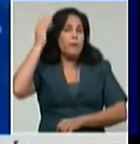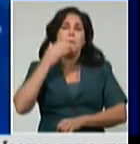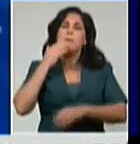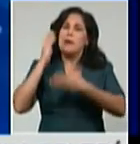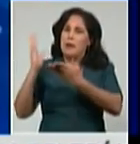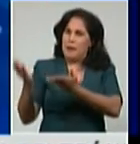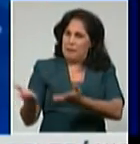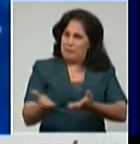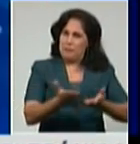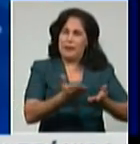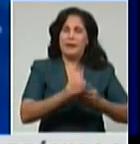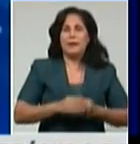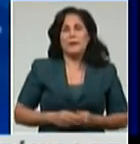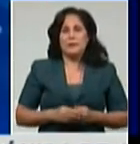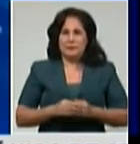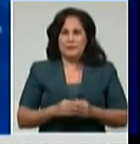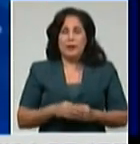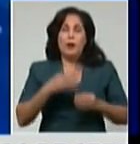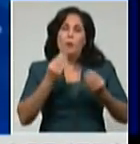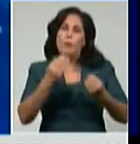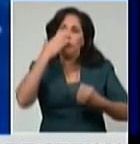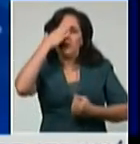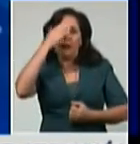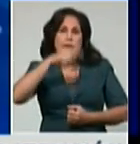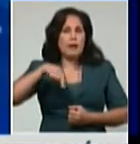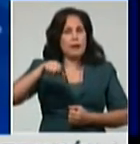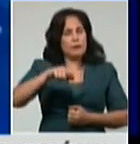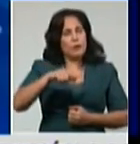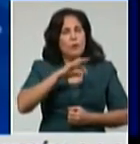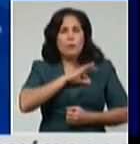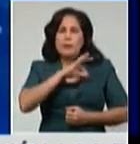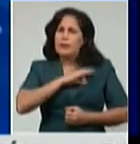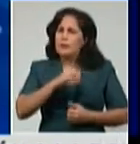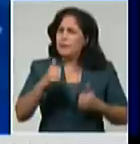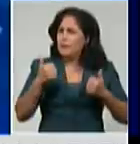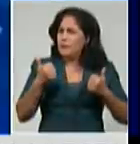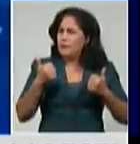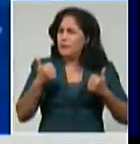Muchas gracias y con mucho gusto de estar aquí,